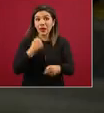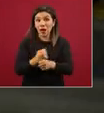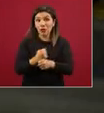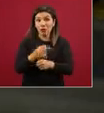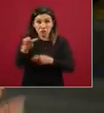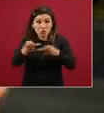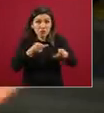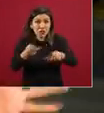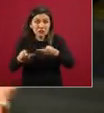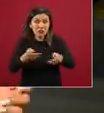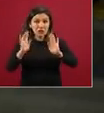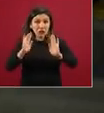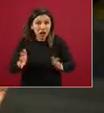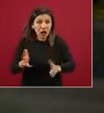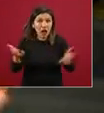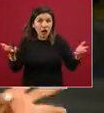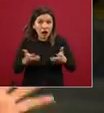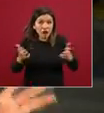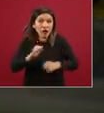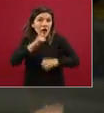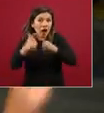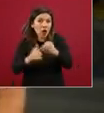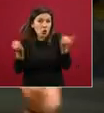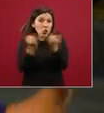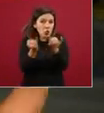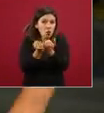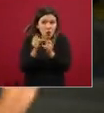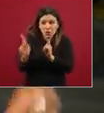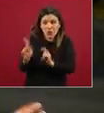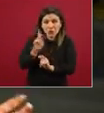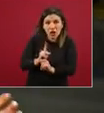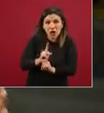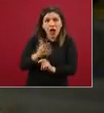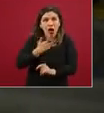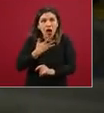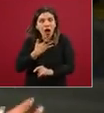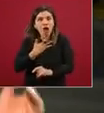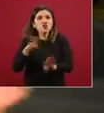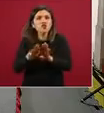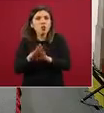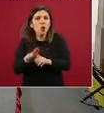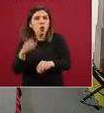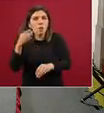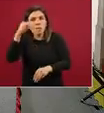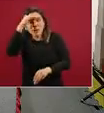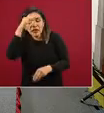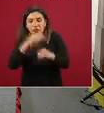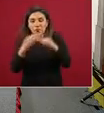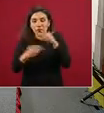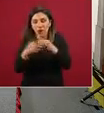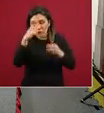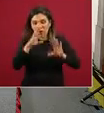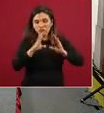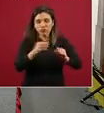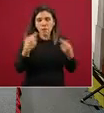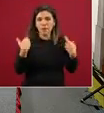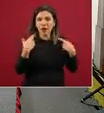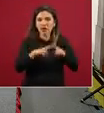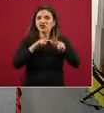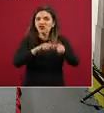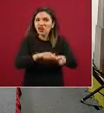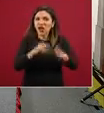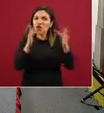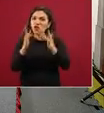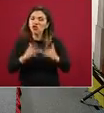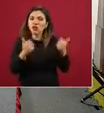tiene preparado o se hizo algo parecido, se tiene algún recurso para dar a los maestros para que sigan en contacto con